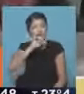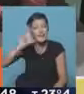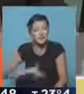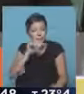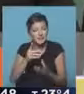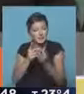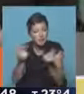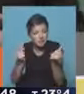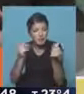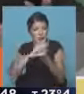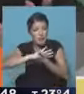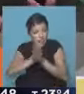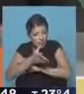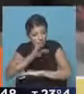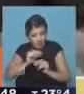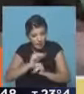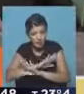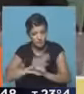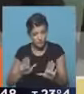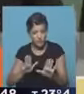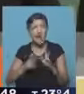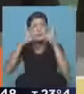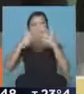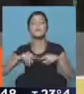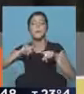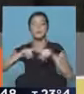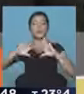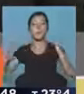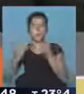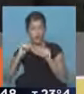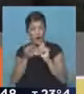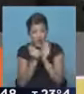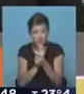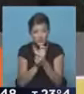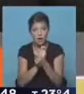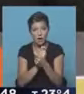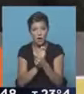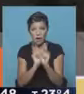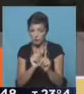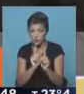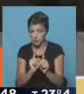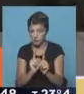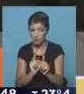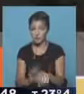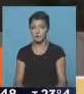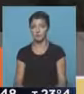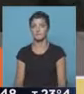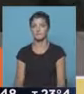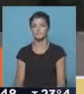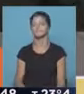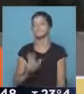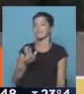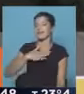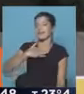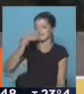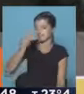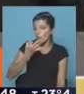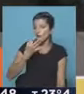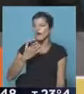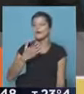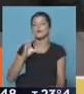realmente el sistema político mundial a partir de este hecho mira seguramente es un golpe a la globalización